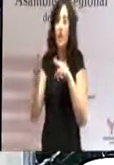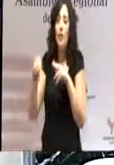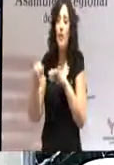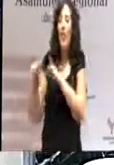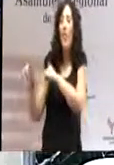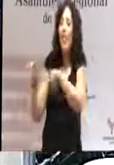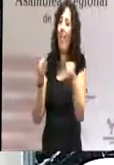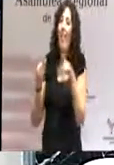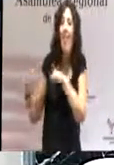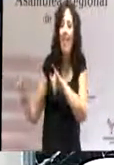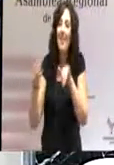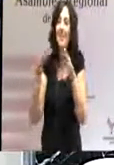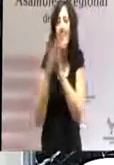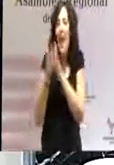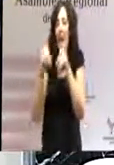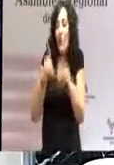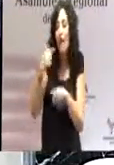arma electoral.